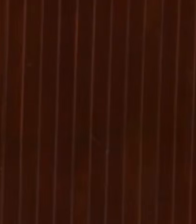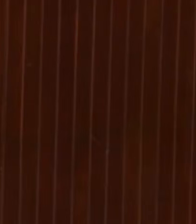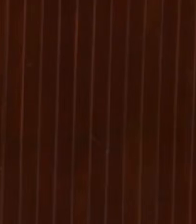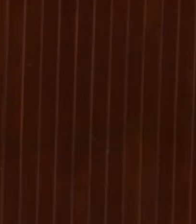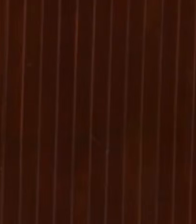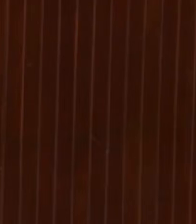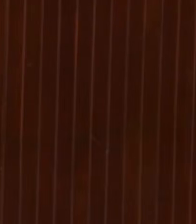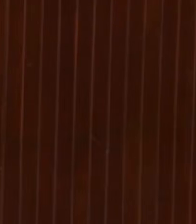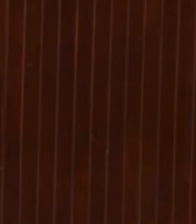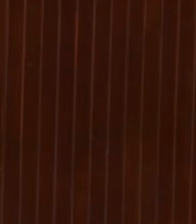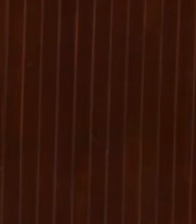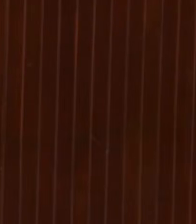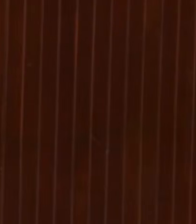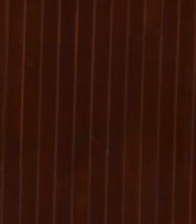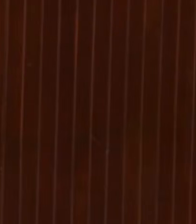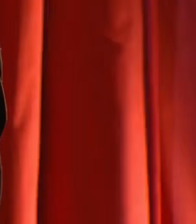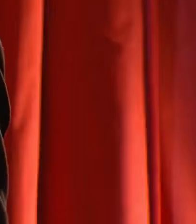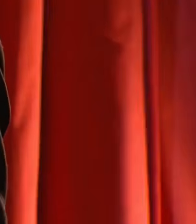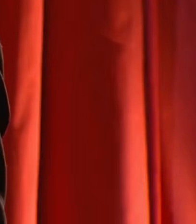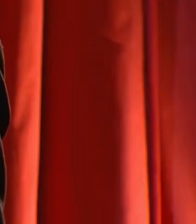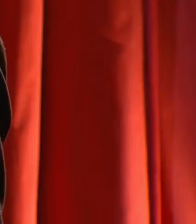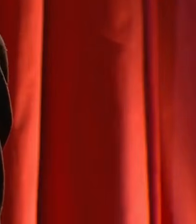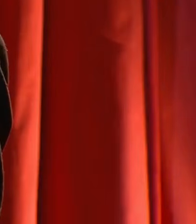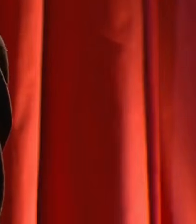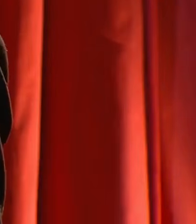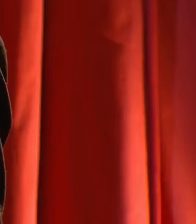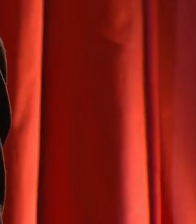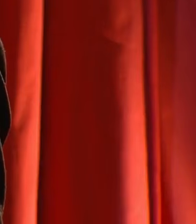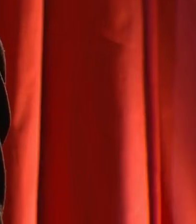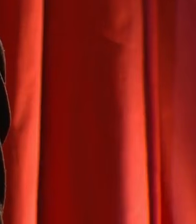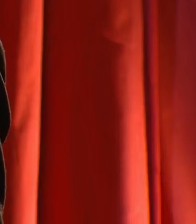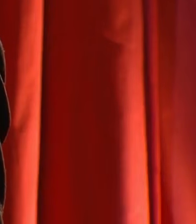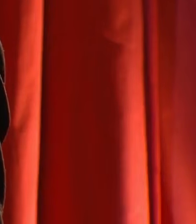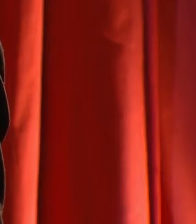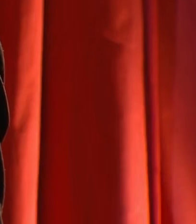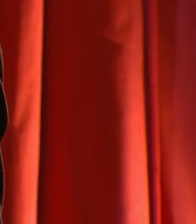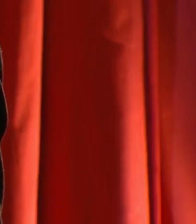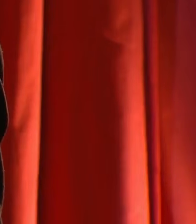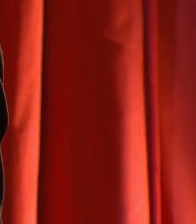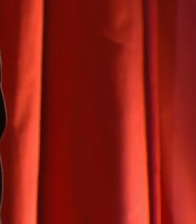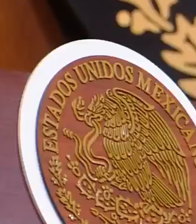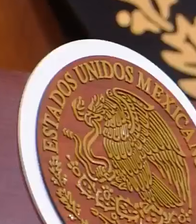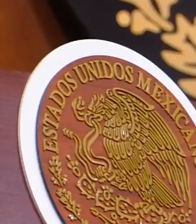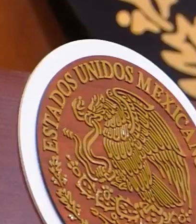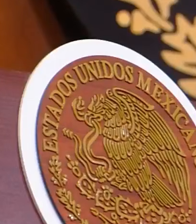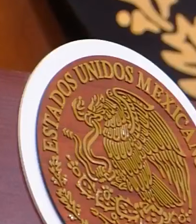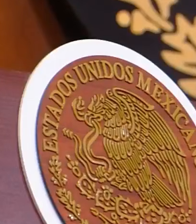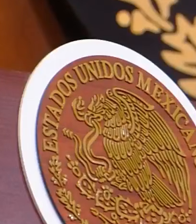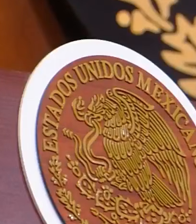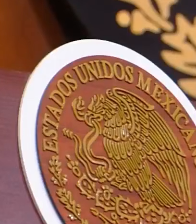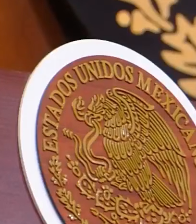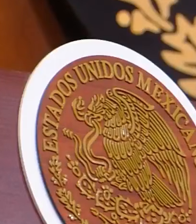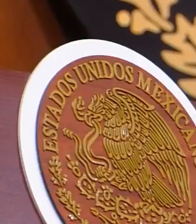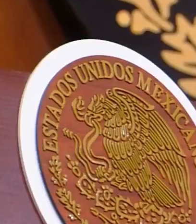de 1917, afirmamos que la Cuarta Transformación ha recuperado en mucho